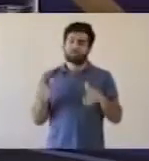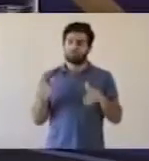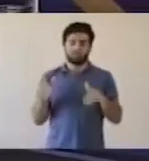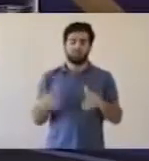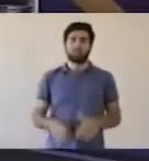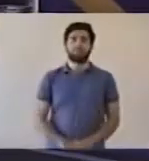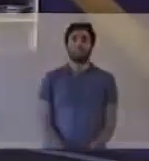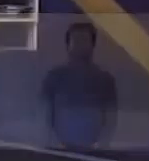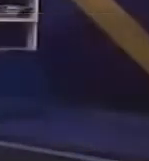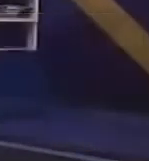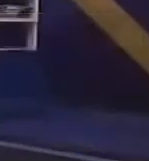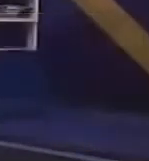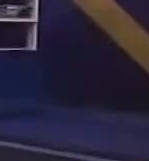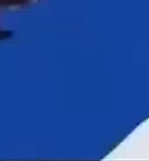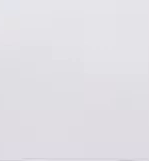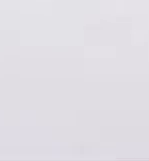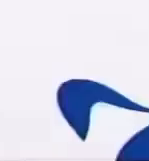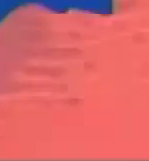se detiene.